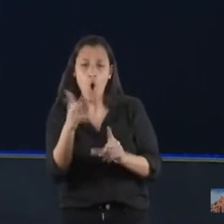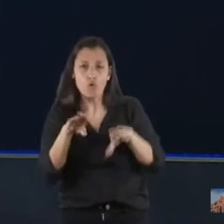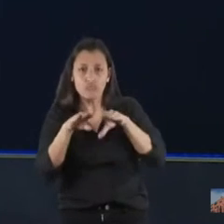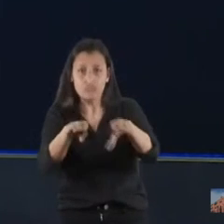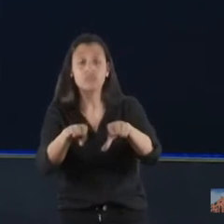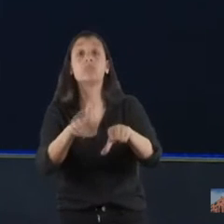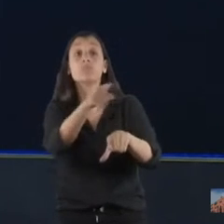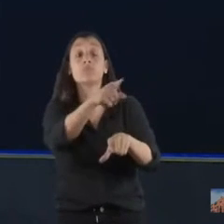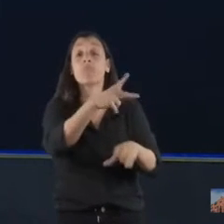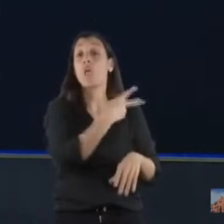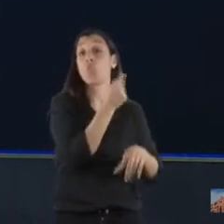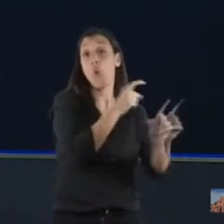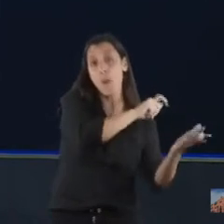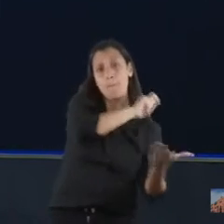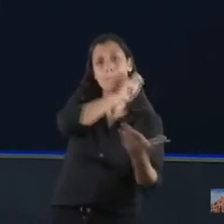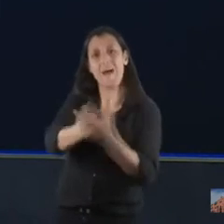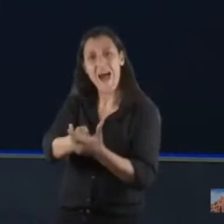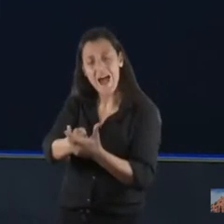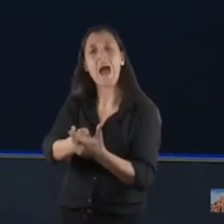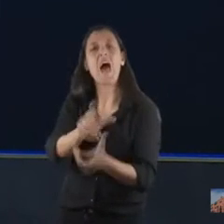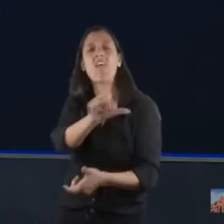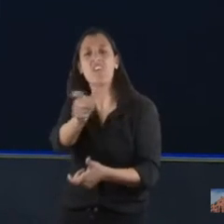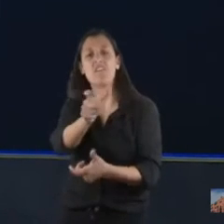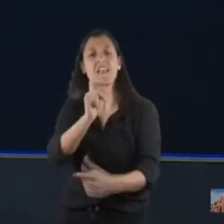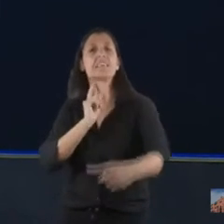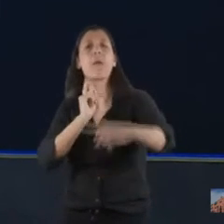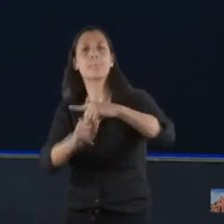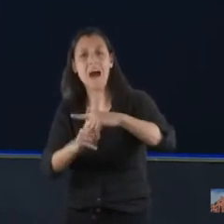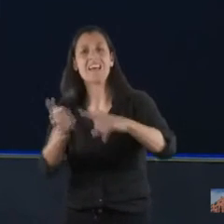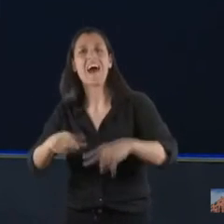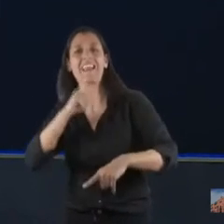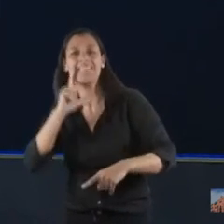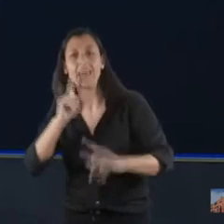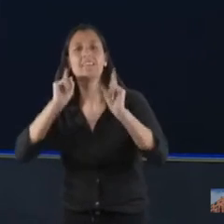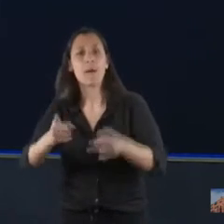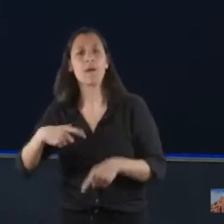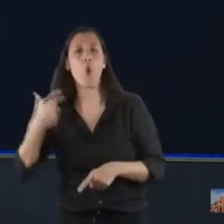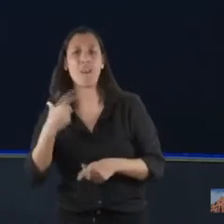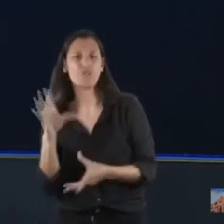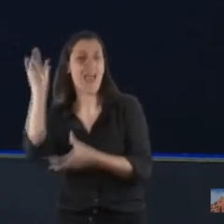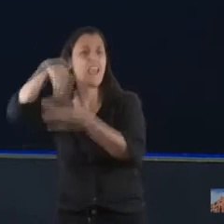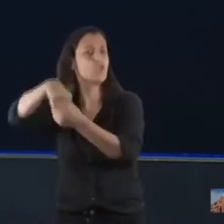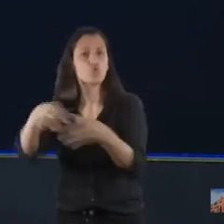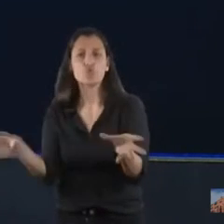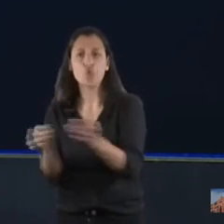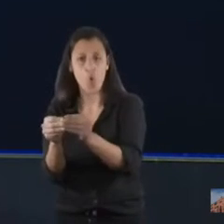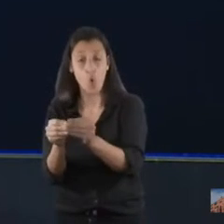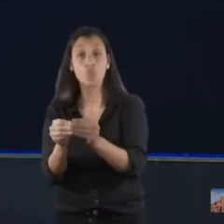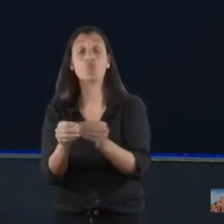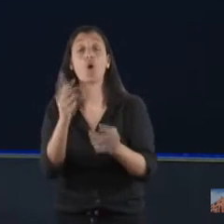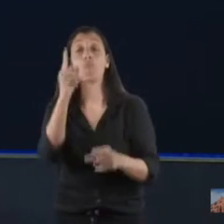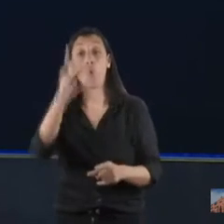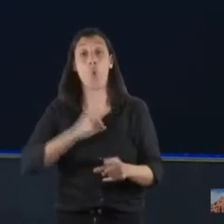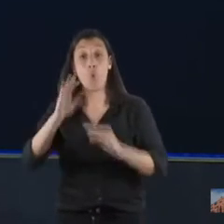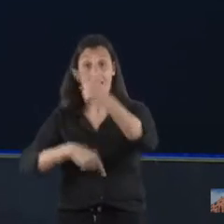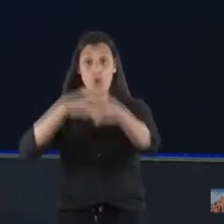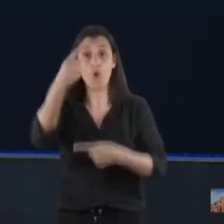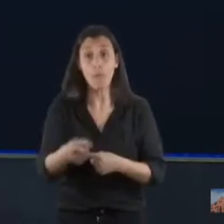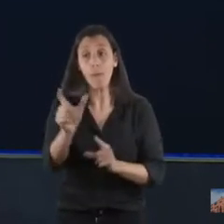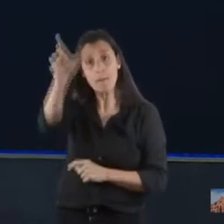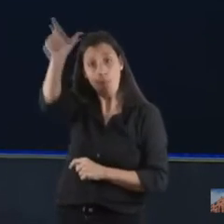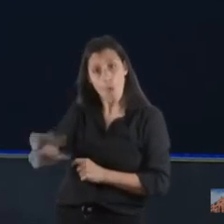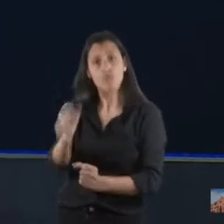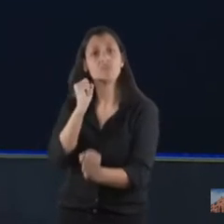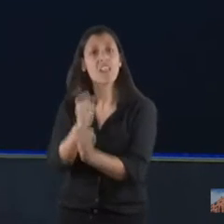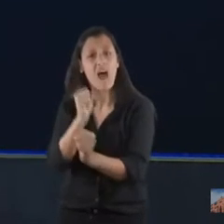salario de convenio más la rt y la obra social al año el trabajador tiene